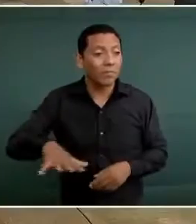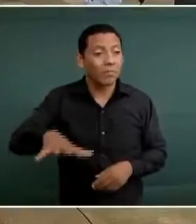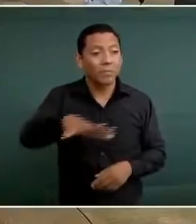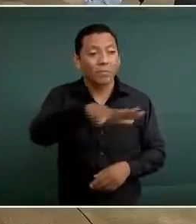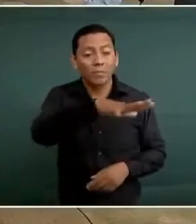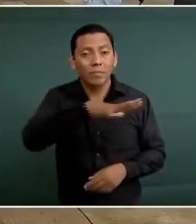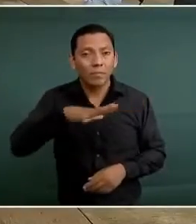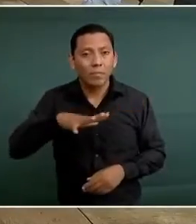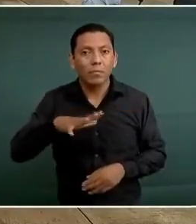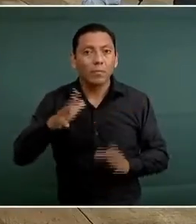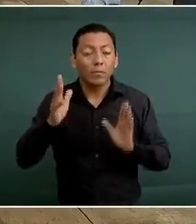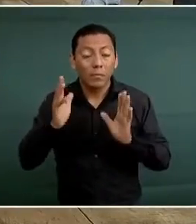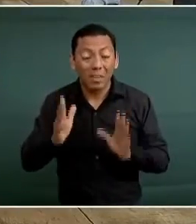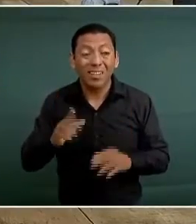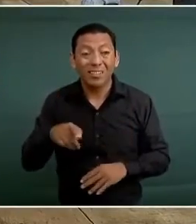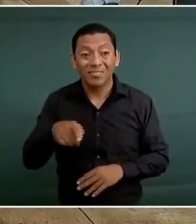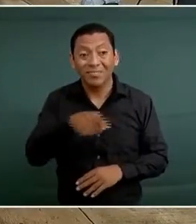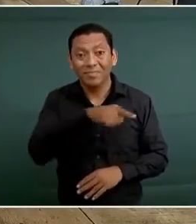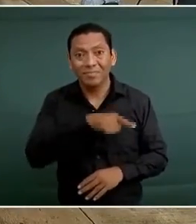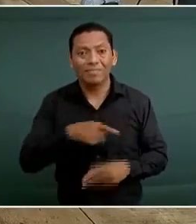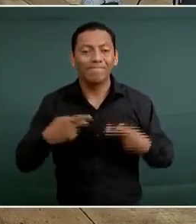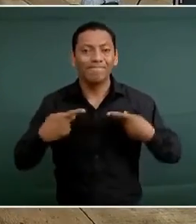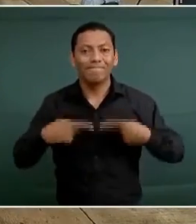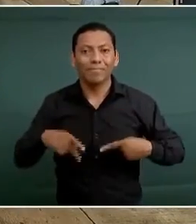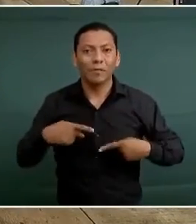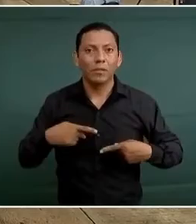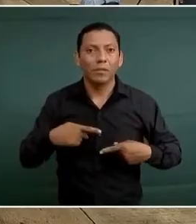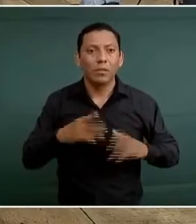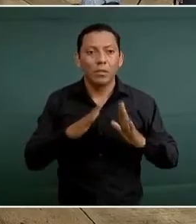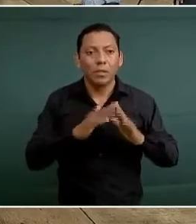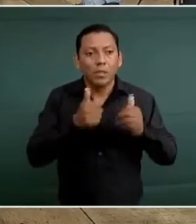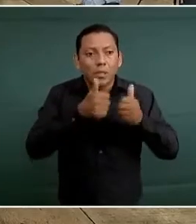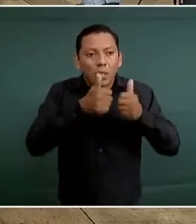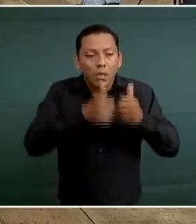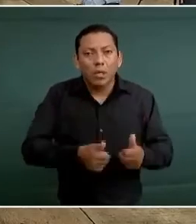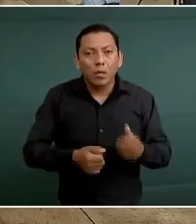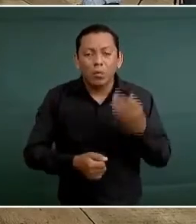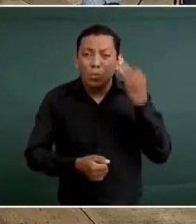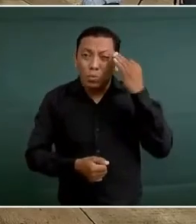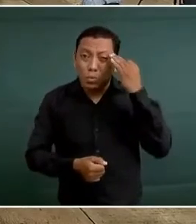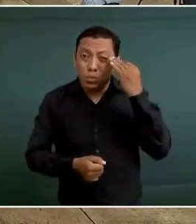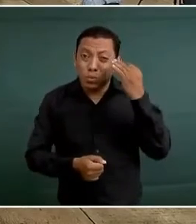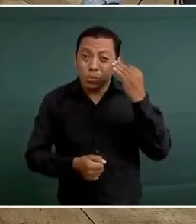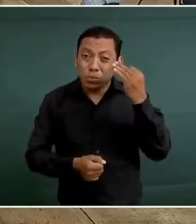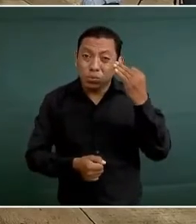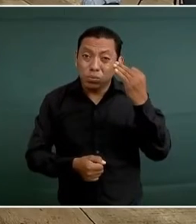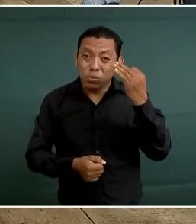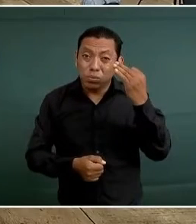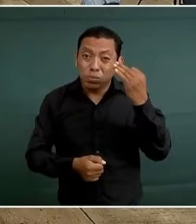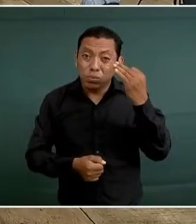ya lleva tiempo en el confinamiento